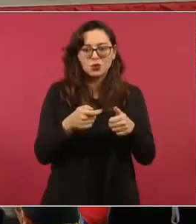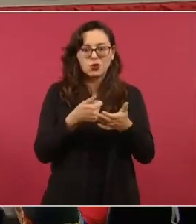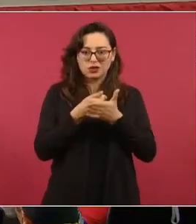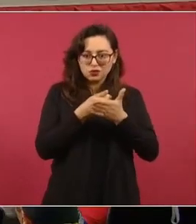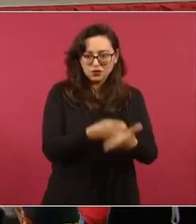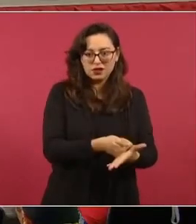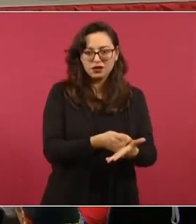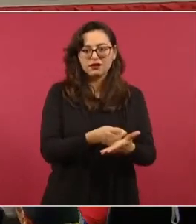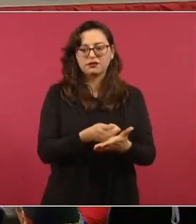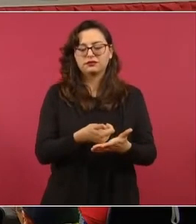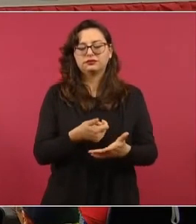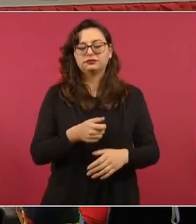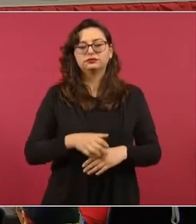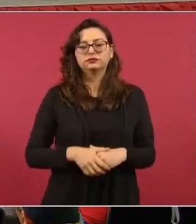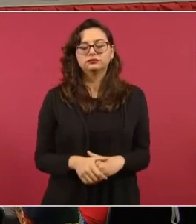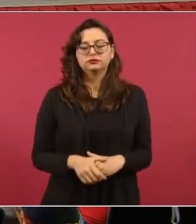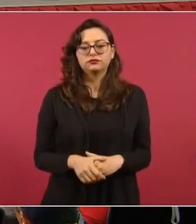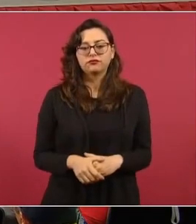Y